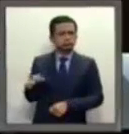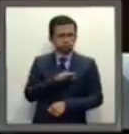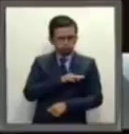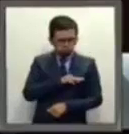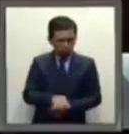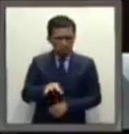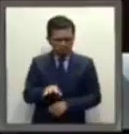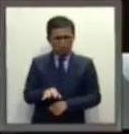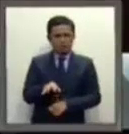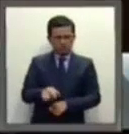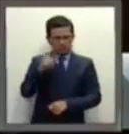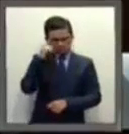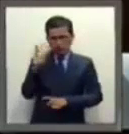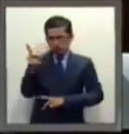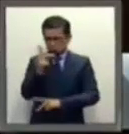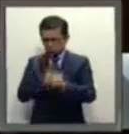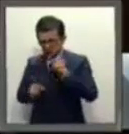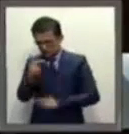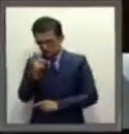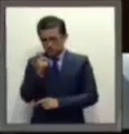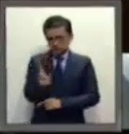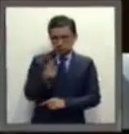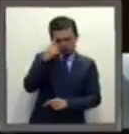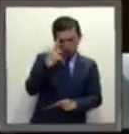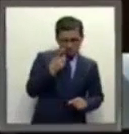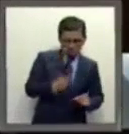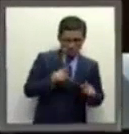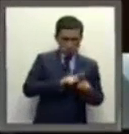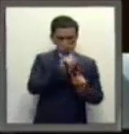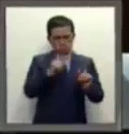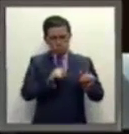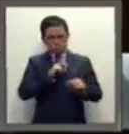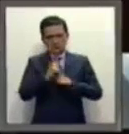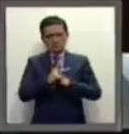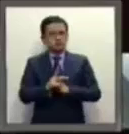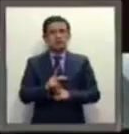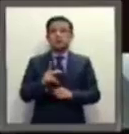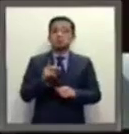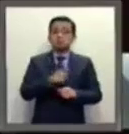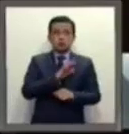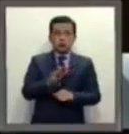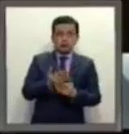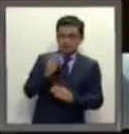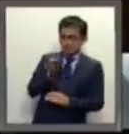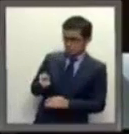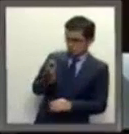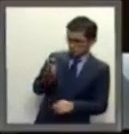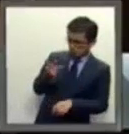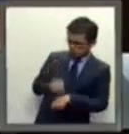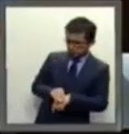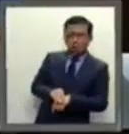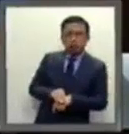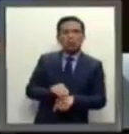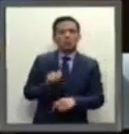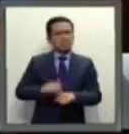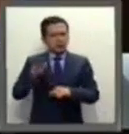contratar obligaciones constitutivas de deuda pública interna adicionalmente a las autorizadas. La